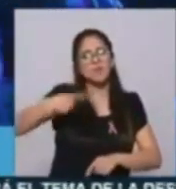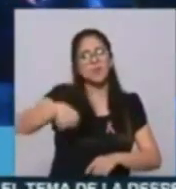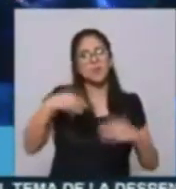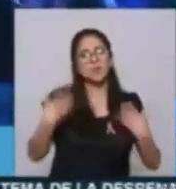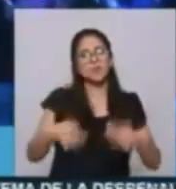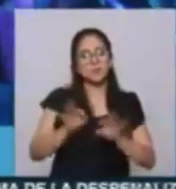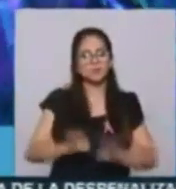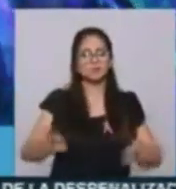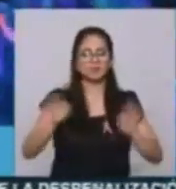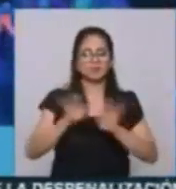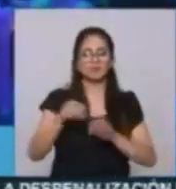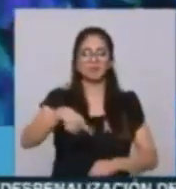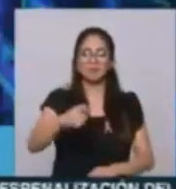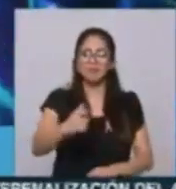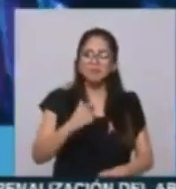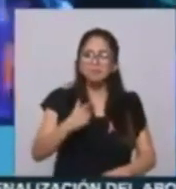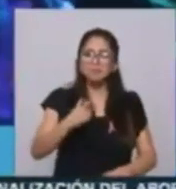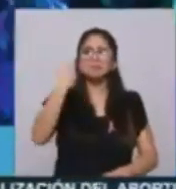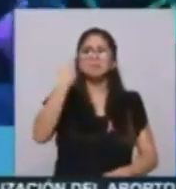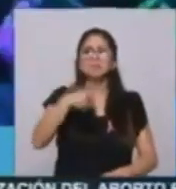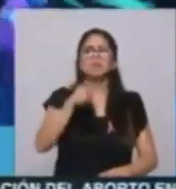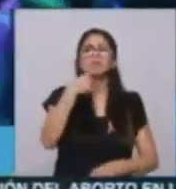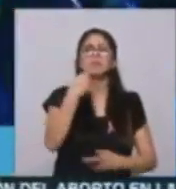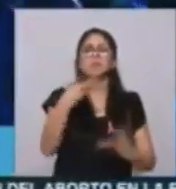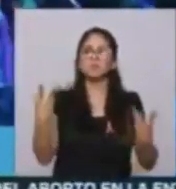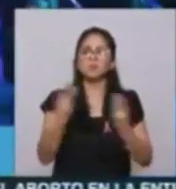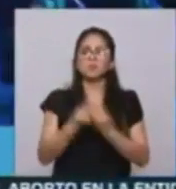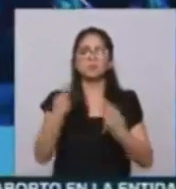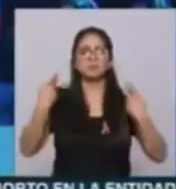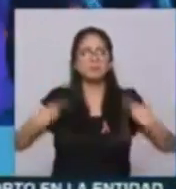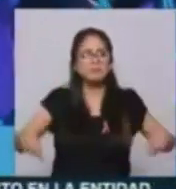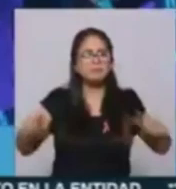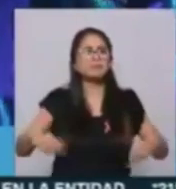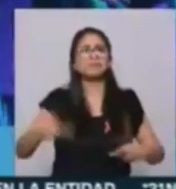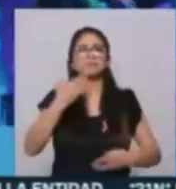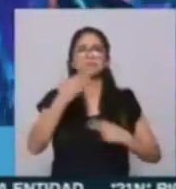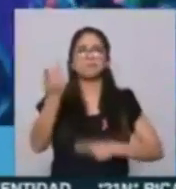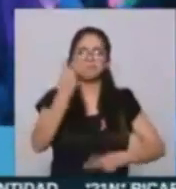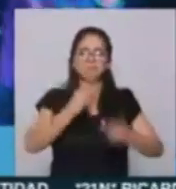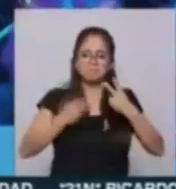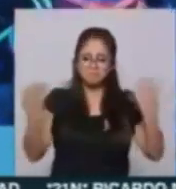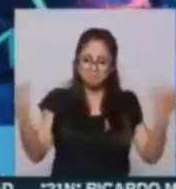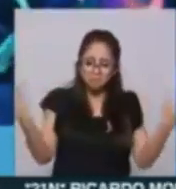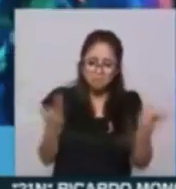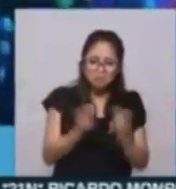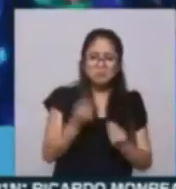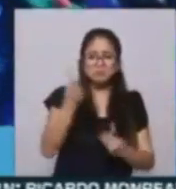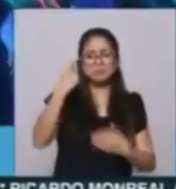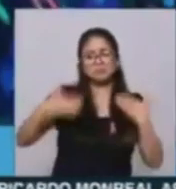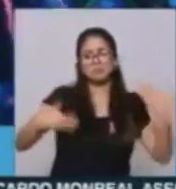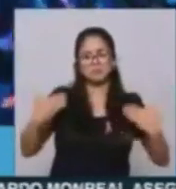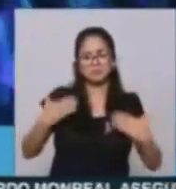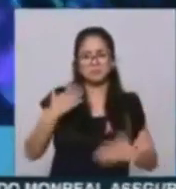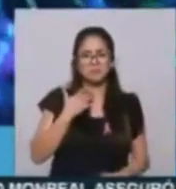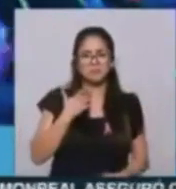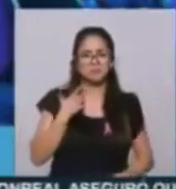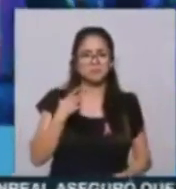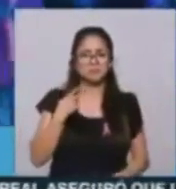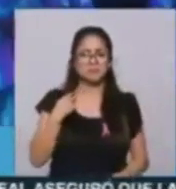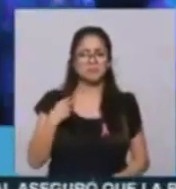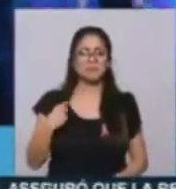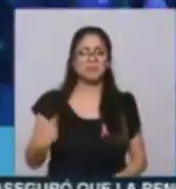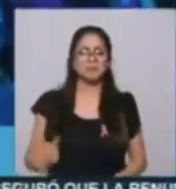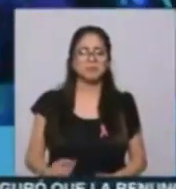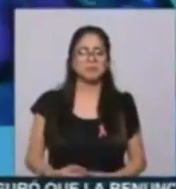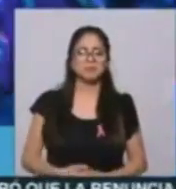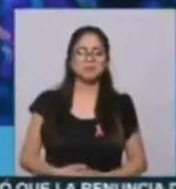Xochimilco para ofrecerles, y qué mejor que venga de su propia gente, que los va a recibir, que los va a arropar, y los va a hacer que se diviertan. Sí, por supuesto.